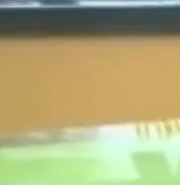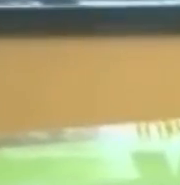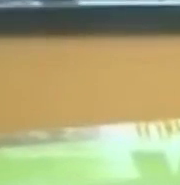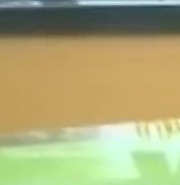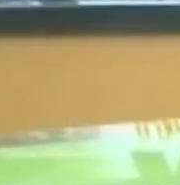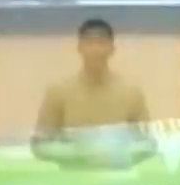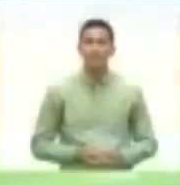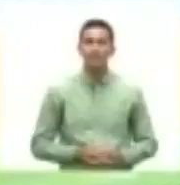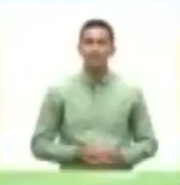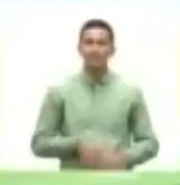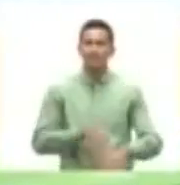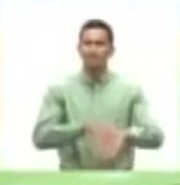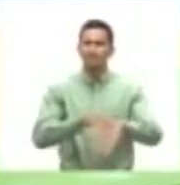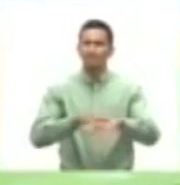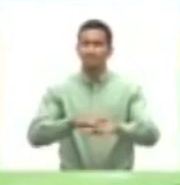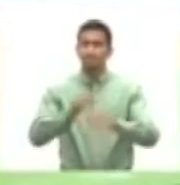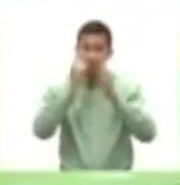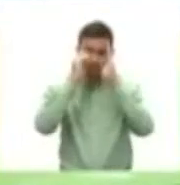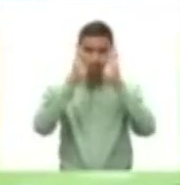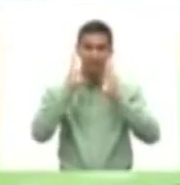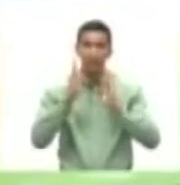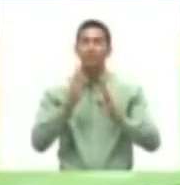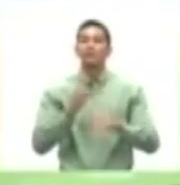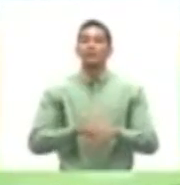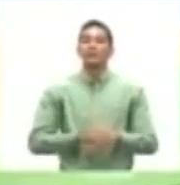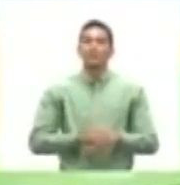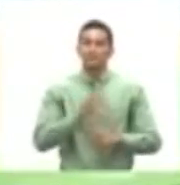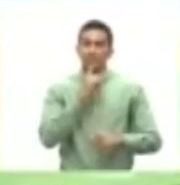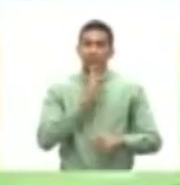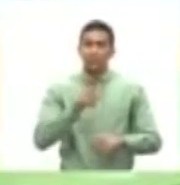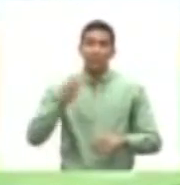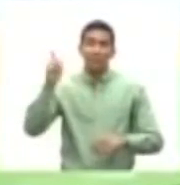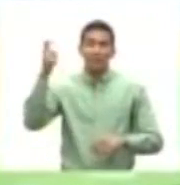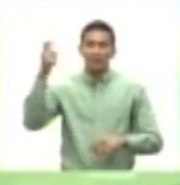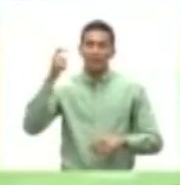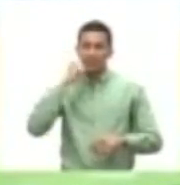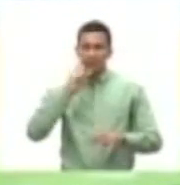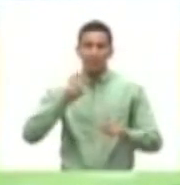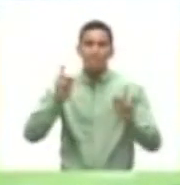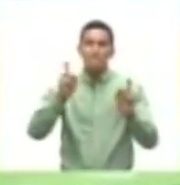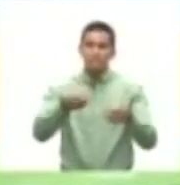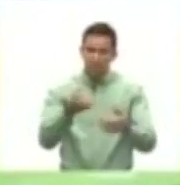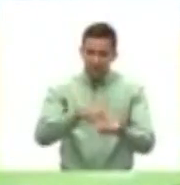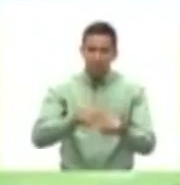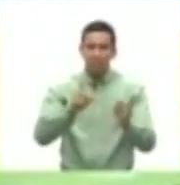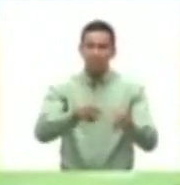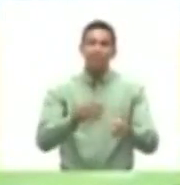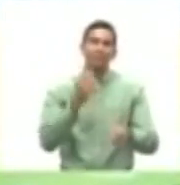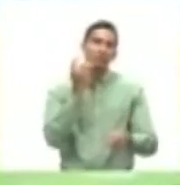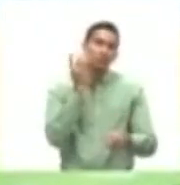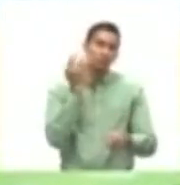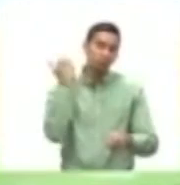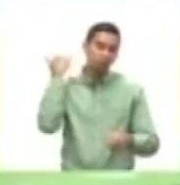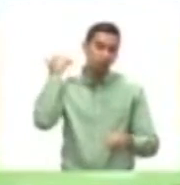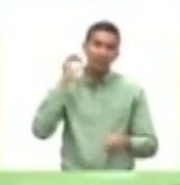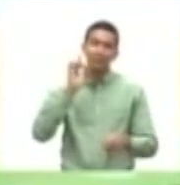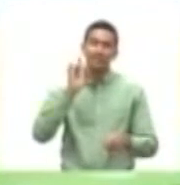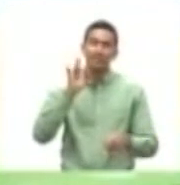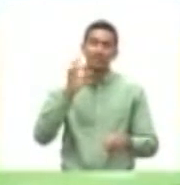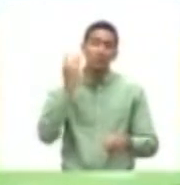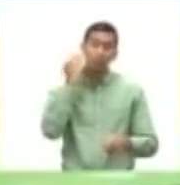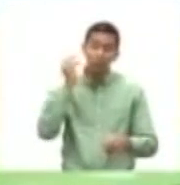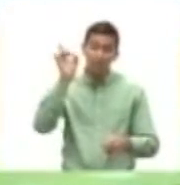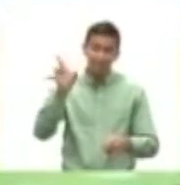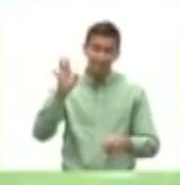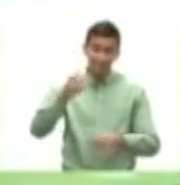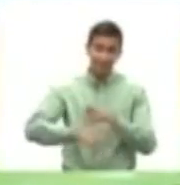Muchísima atención, la fiscalía ordenó la recaptura de un hombre que había atacado y abusado a una menor de 15 años que en días pasados se lanzó de un piso 26 en la